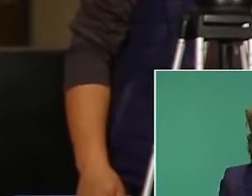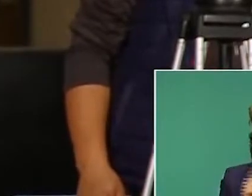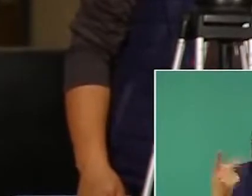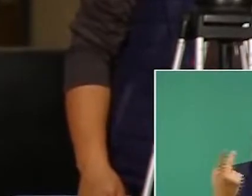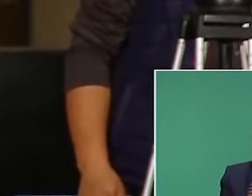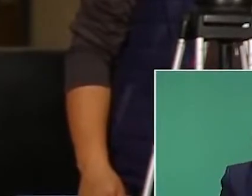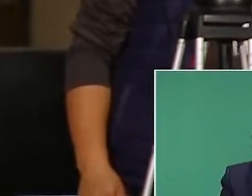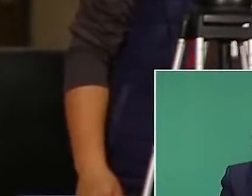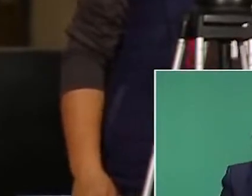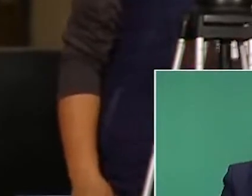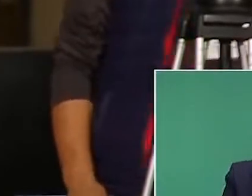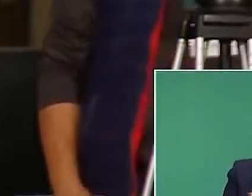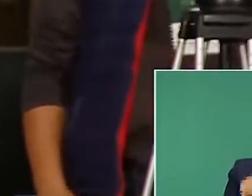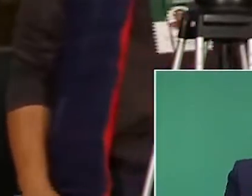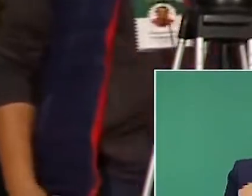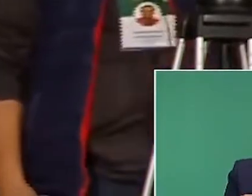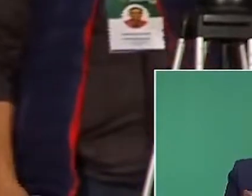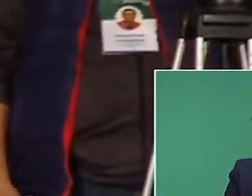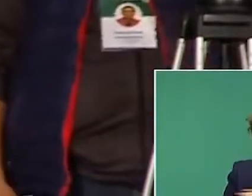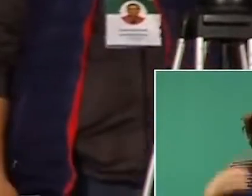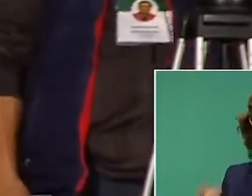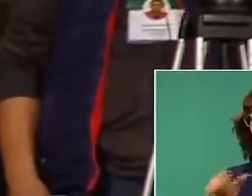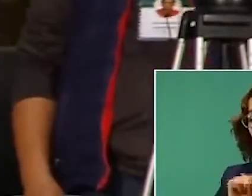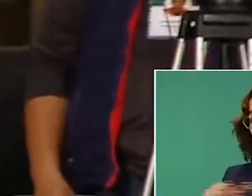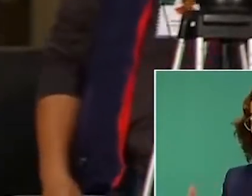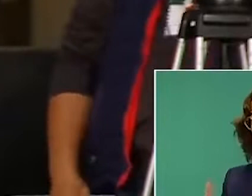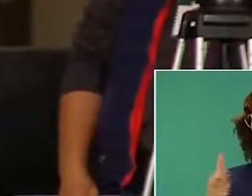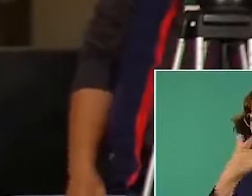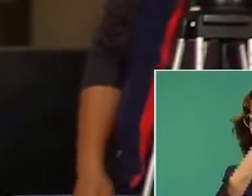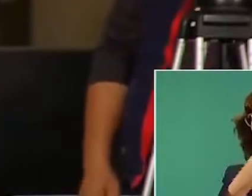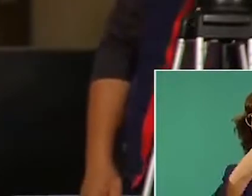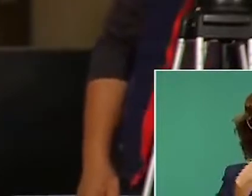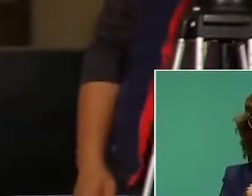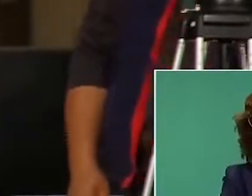con otro capitán de apellido Alemán Pérez,